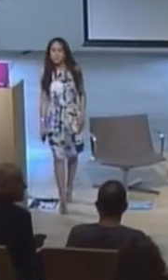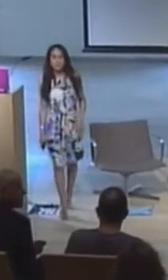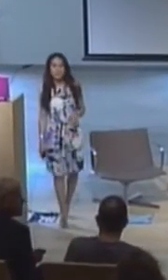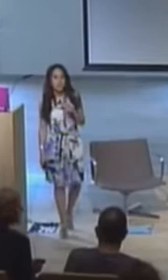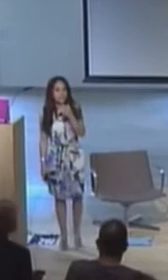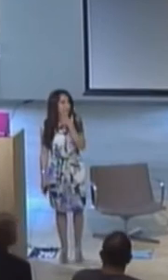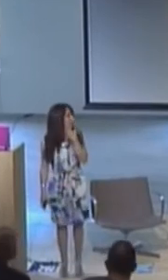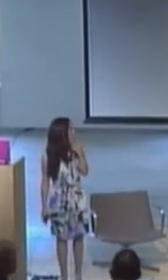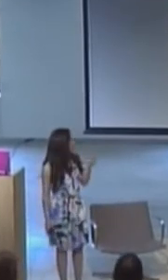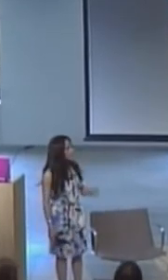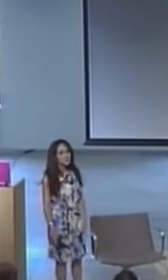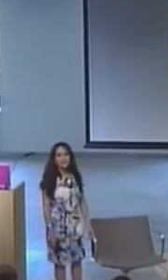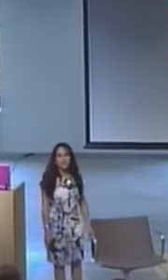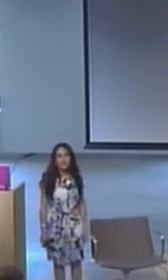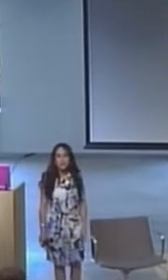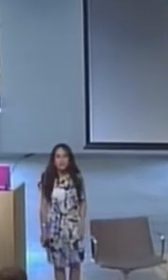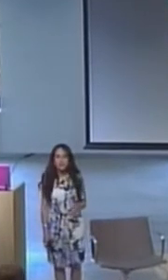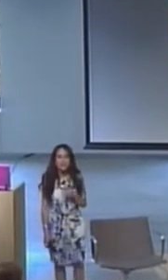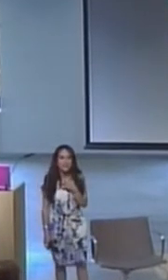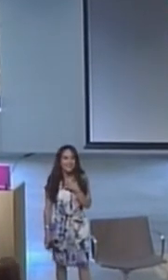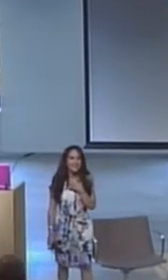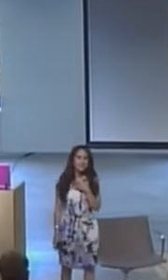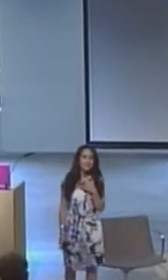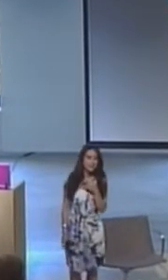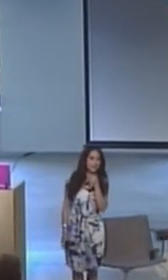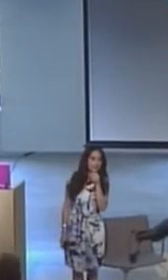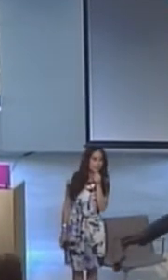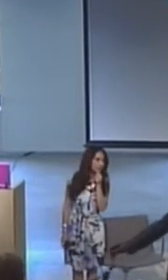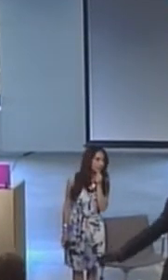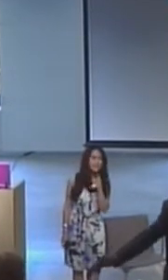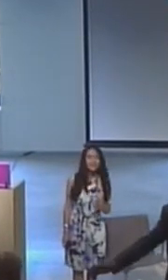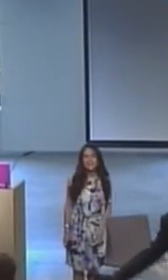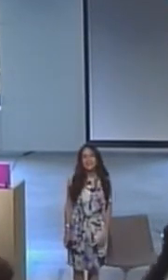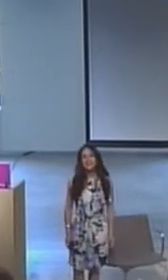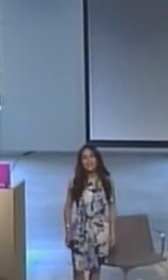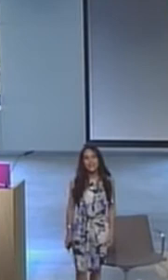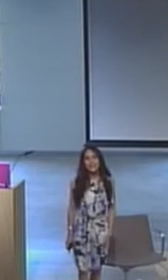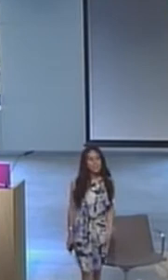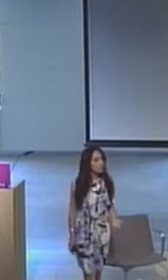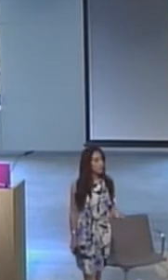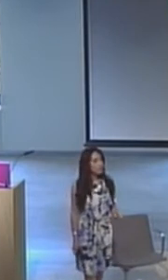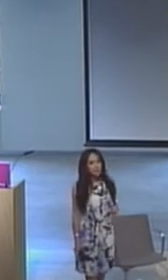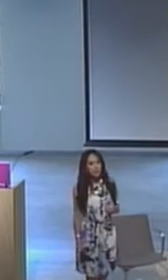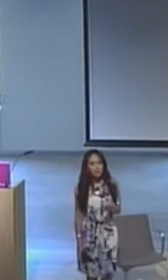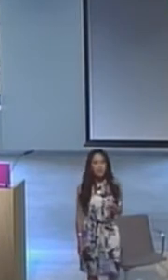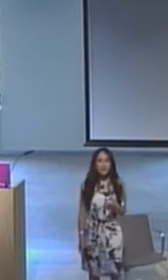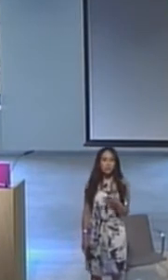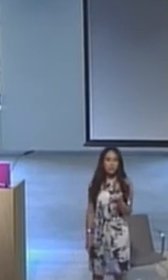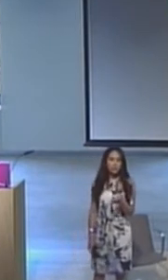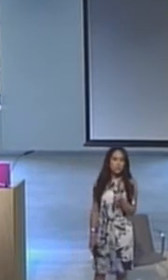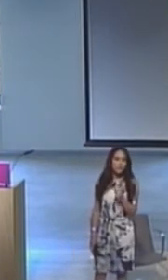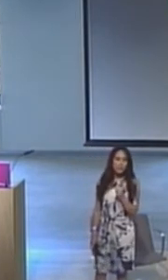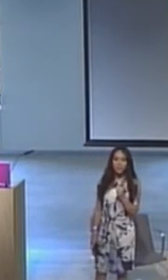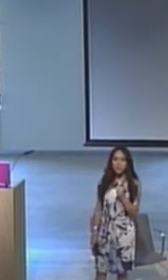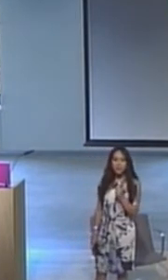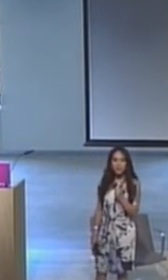Bueno, pues buenos días. Como dice Fernando, vengo de México, Distrito Federal, de la Ciudad de México.